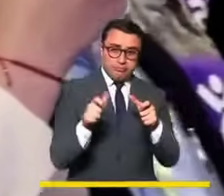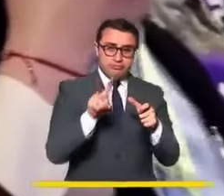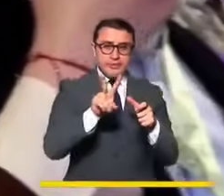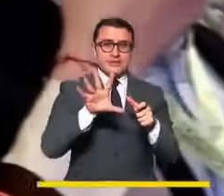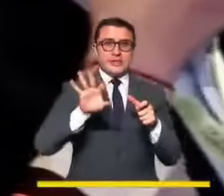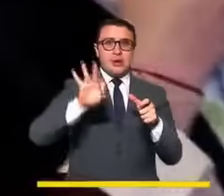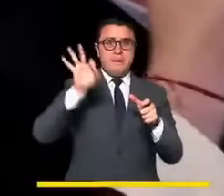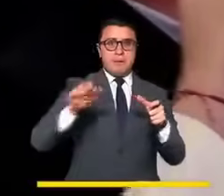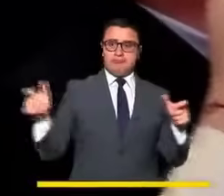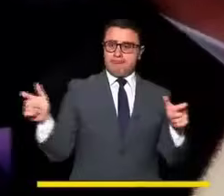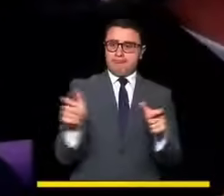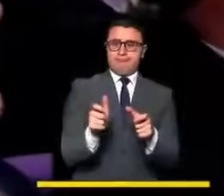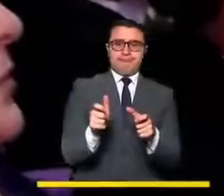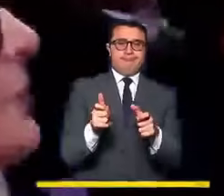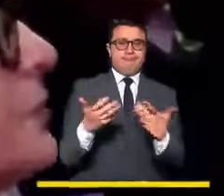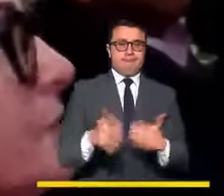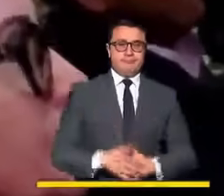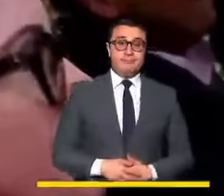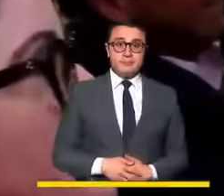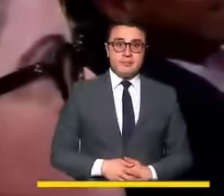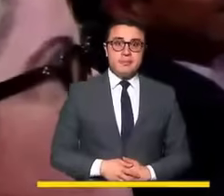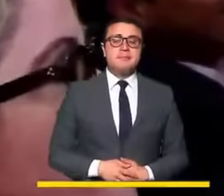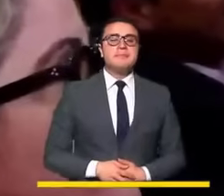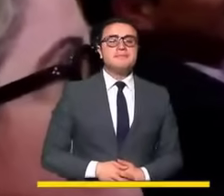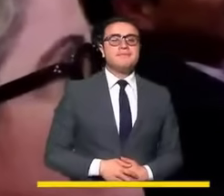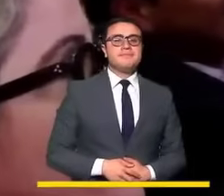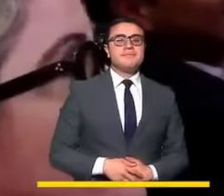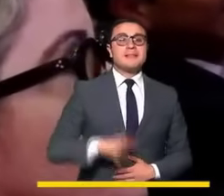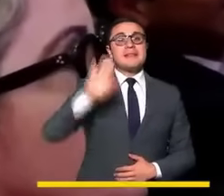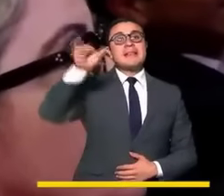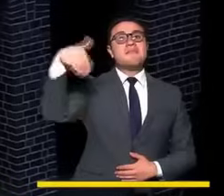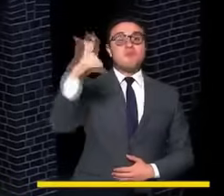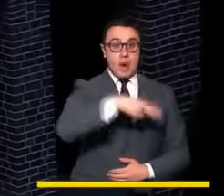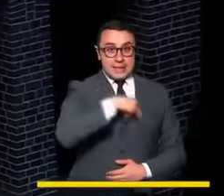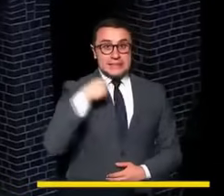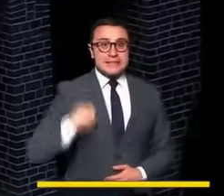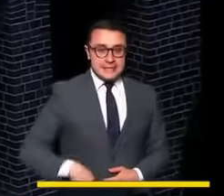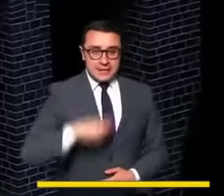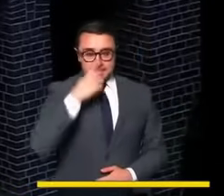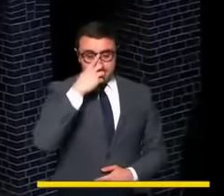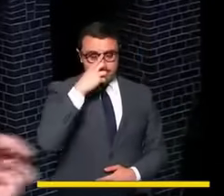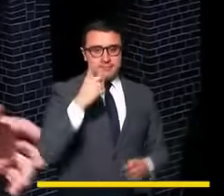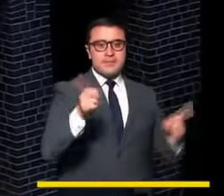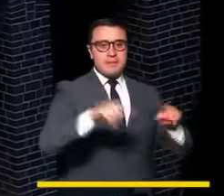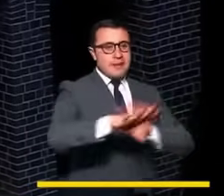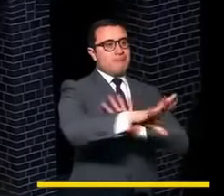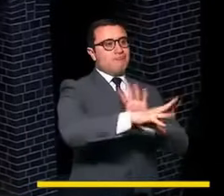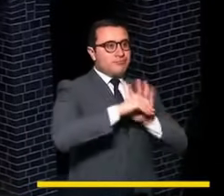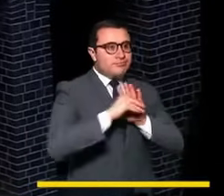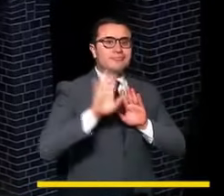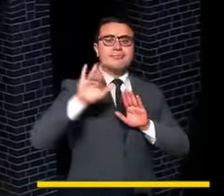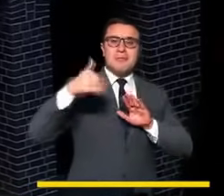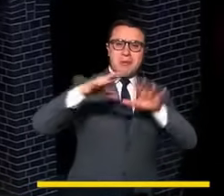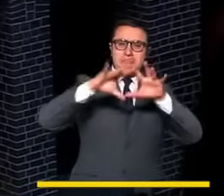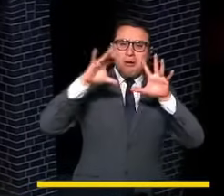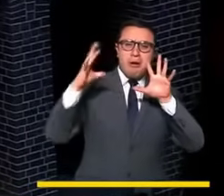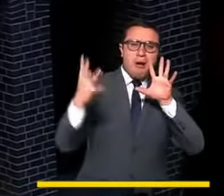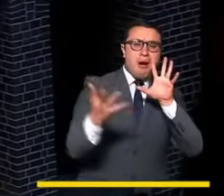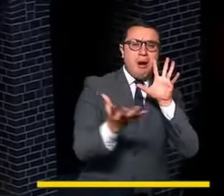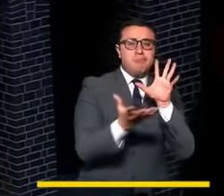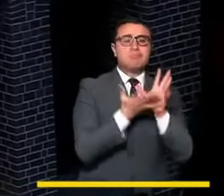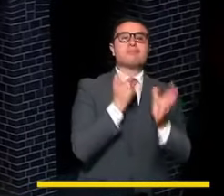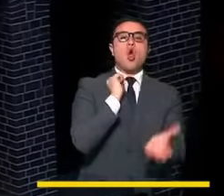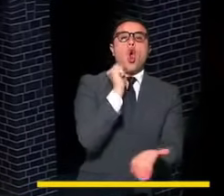Y ellos van a profundizar. Lo imitará China obligatoriamente y el mundo tendrá